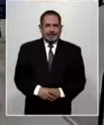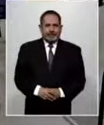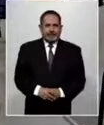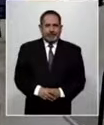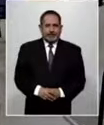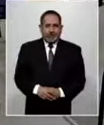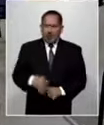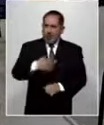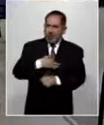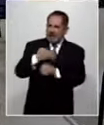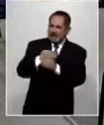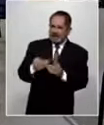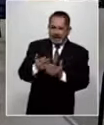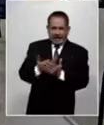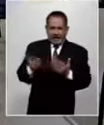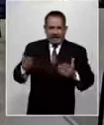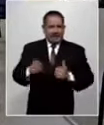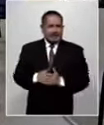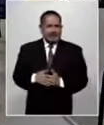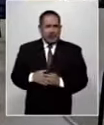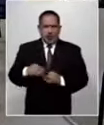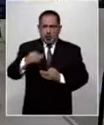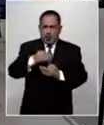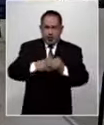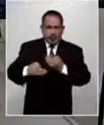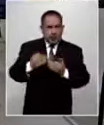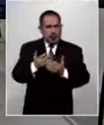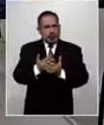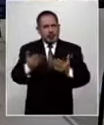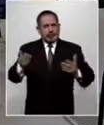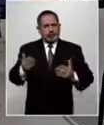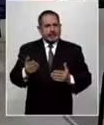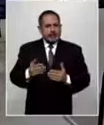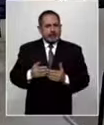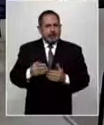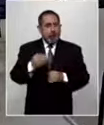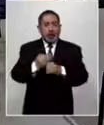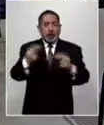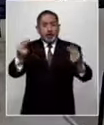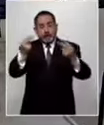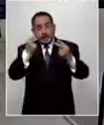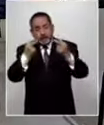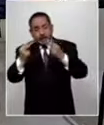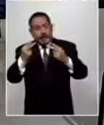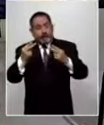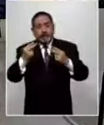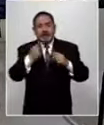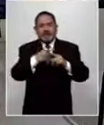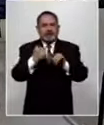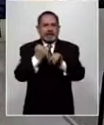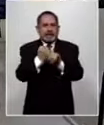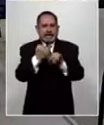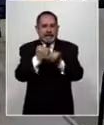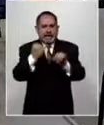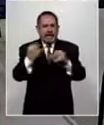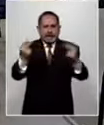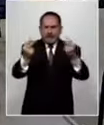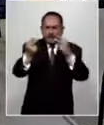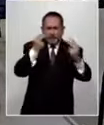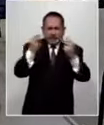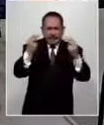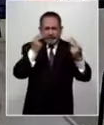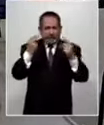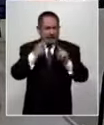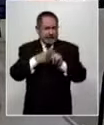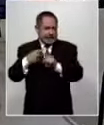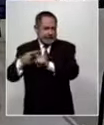Muy buenas tardes a todas y todos quienes nos siguen desde las redes sociales. Y